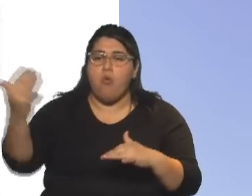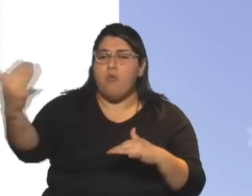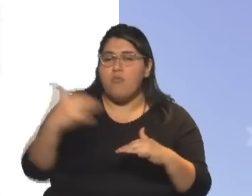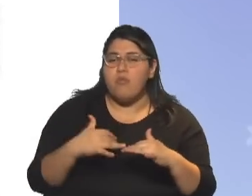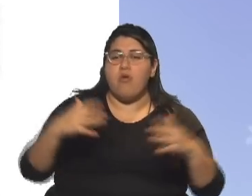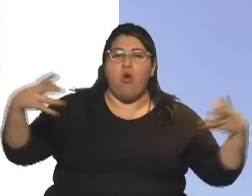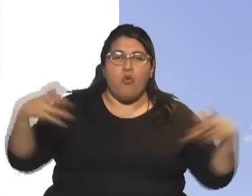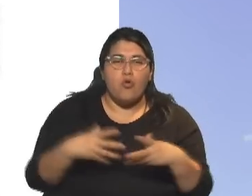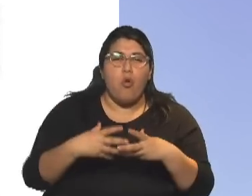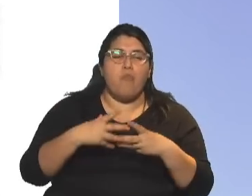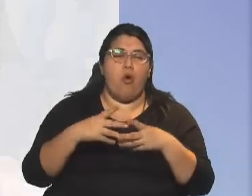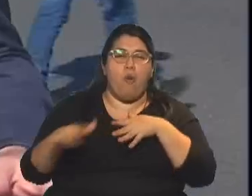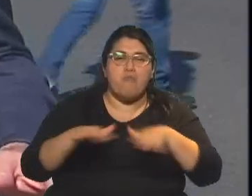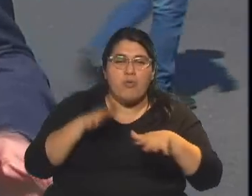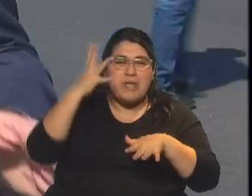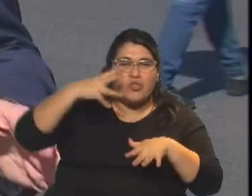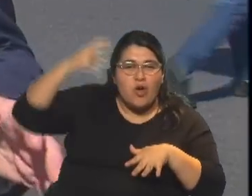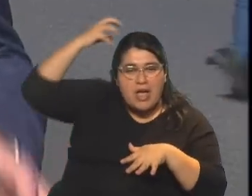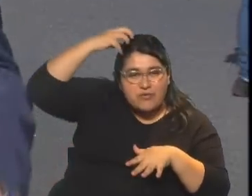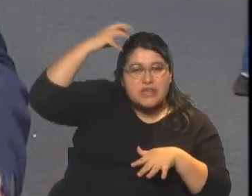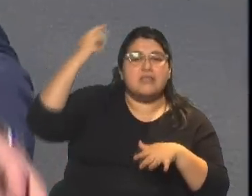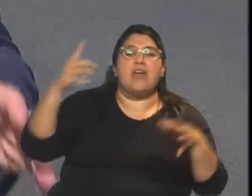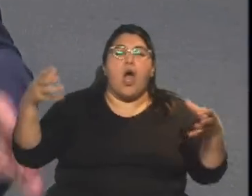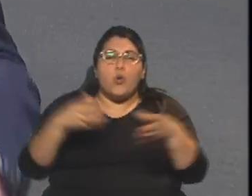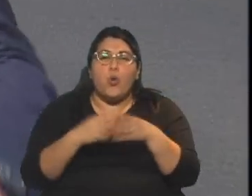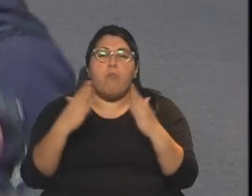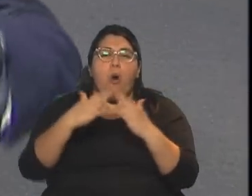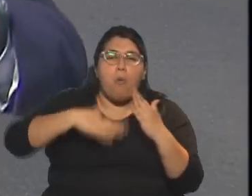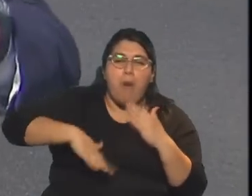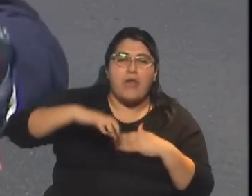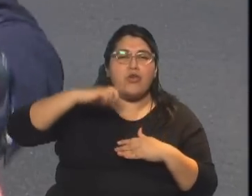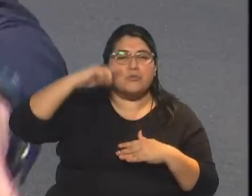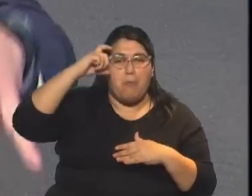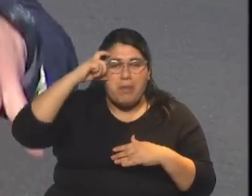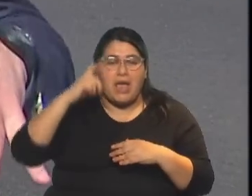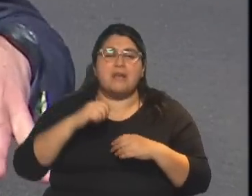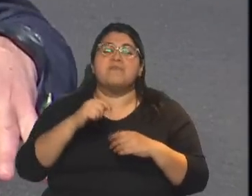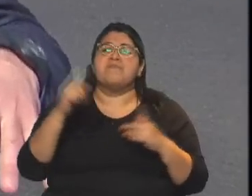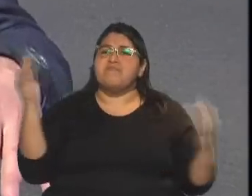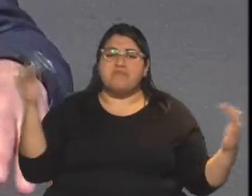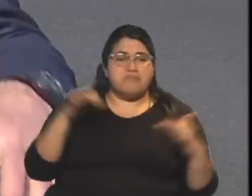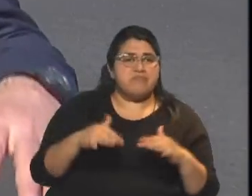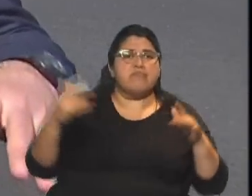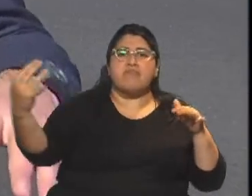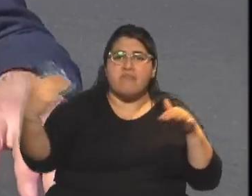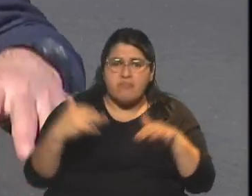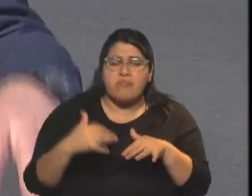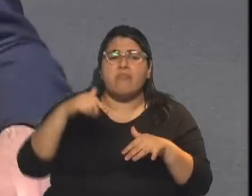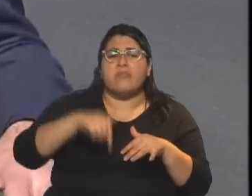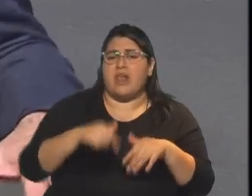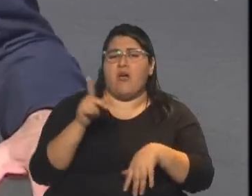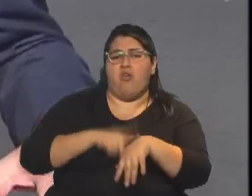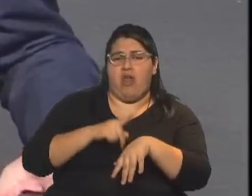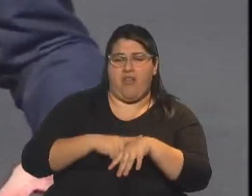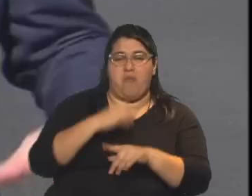veíamos también hace minutos nada más barrios de pie la movilización la concentración que está pautada para las